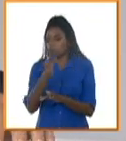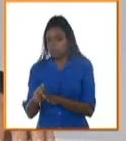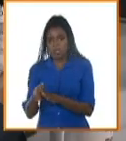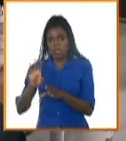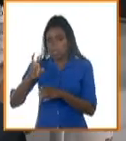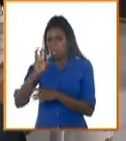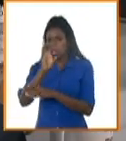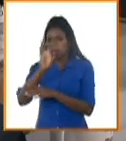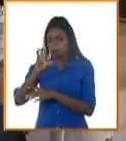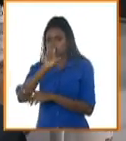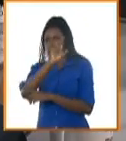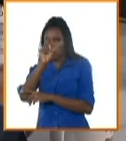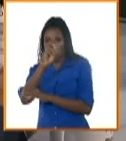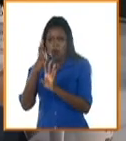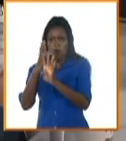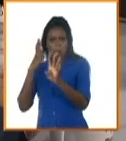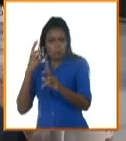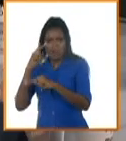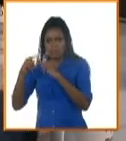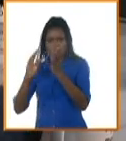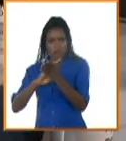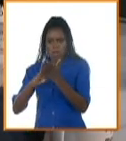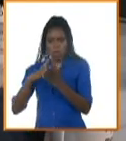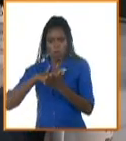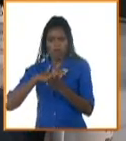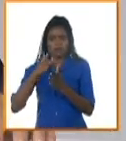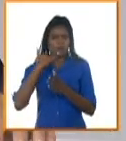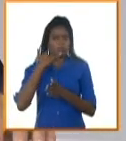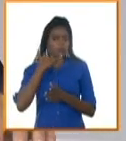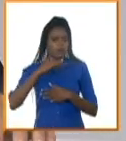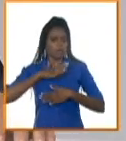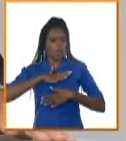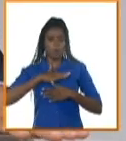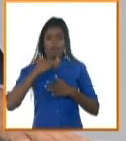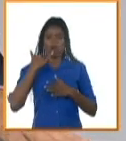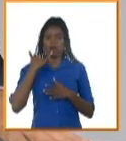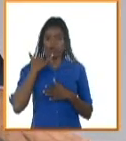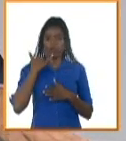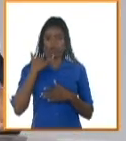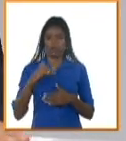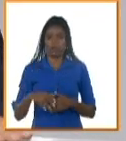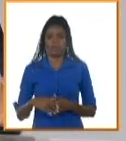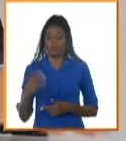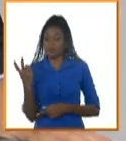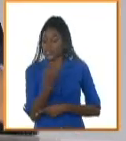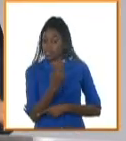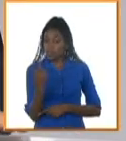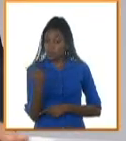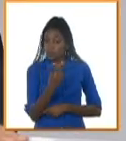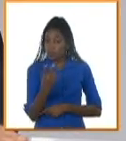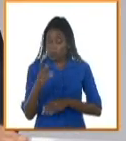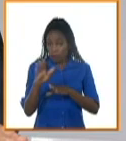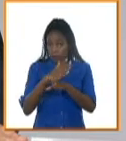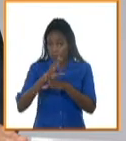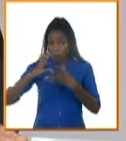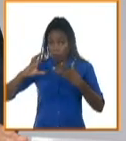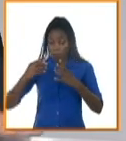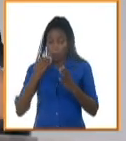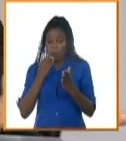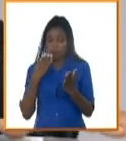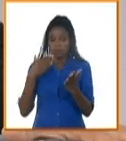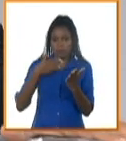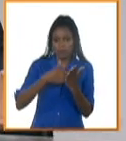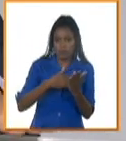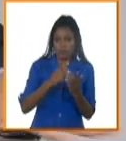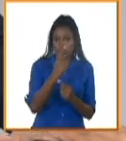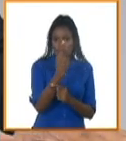la cola lo hace desde la comodidad de su teléfono exactamente desde la comunidad de su teléfono estas dos plataformas tienen distintas vías de acceso o sea